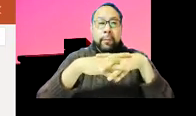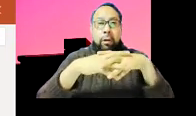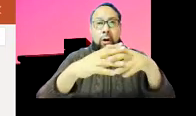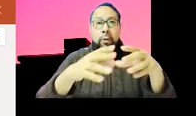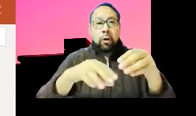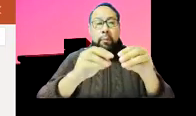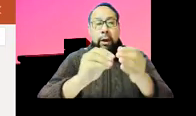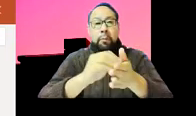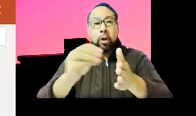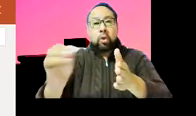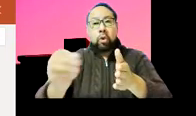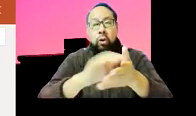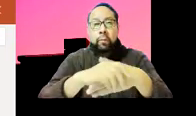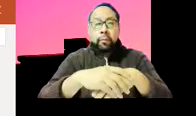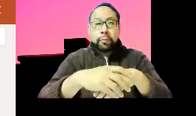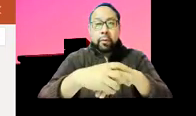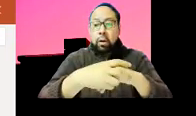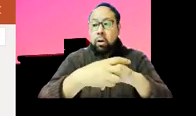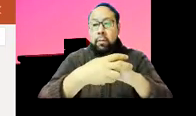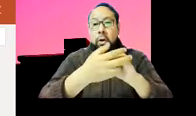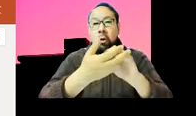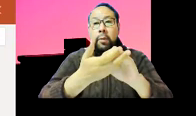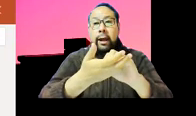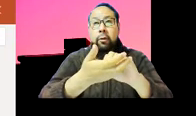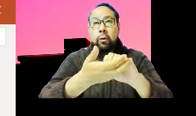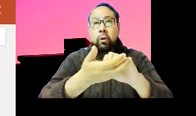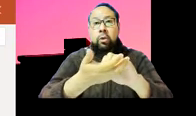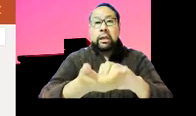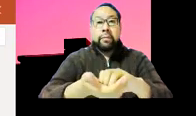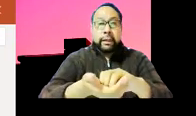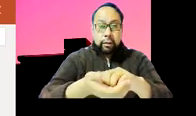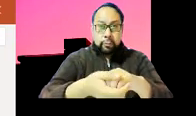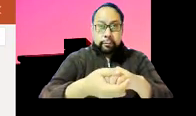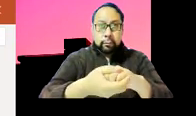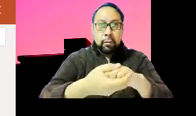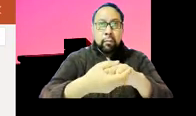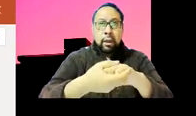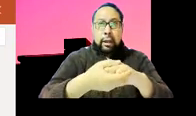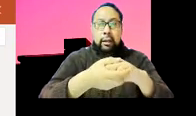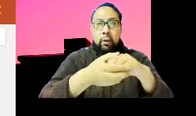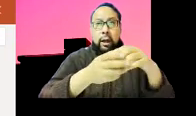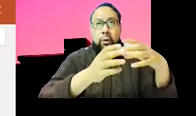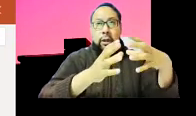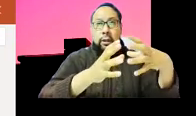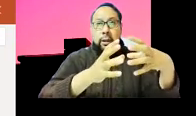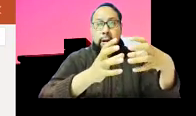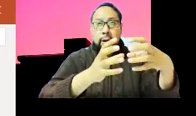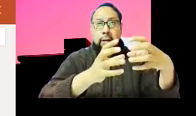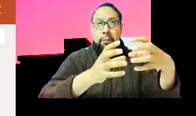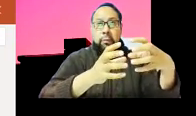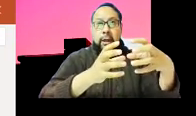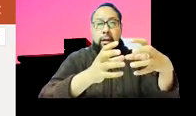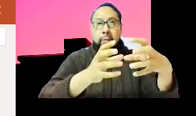acción como comprar un producto o como comprar un servicio, en dado caso de que